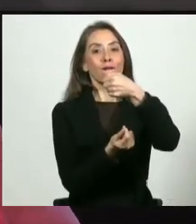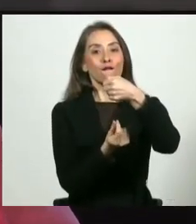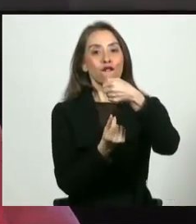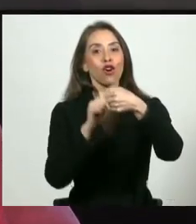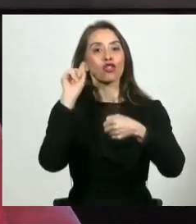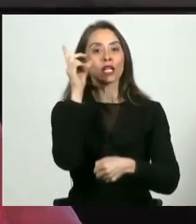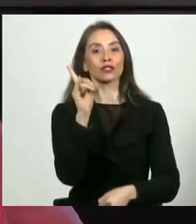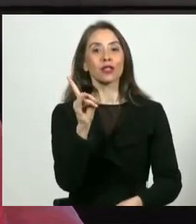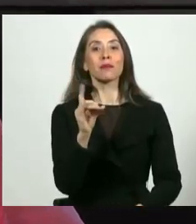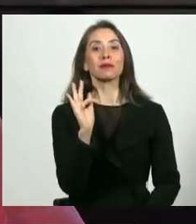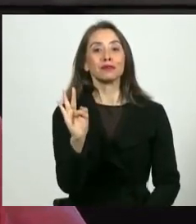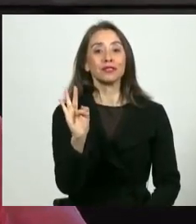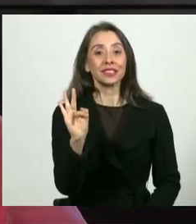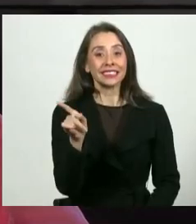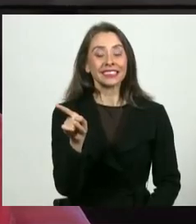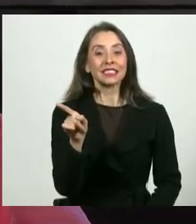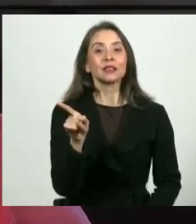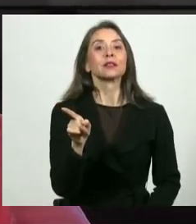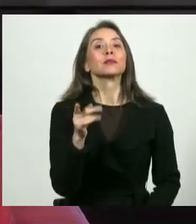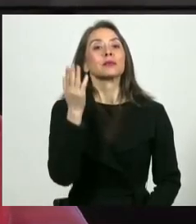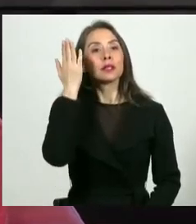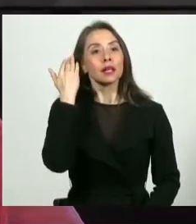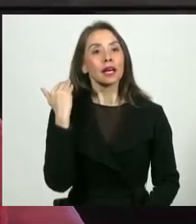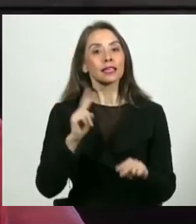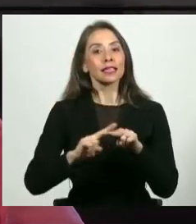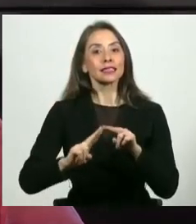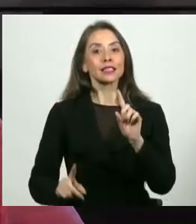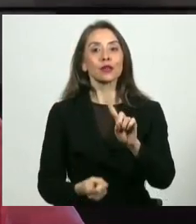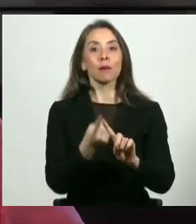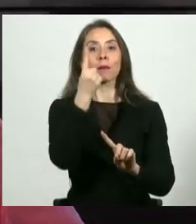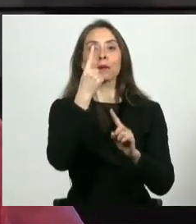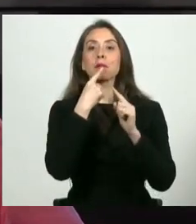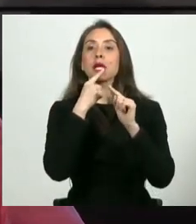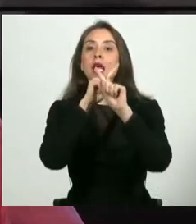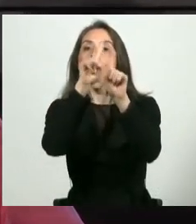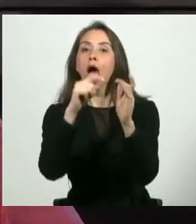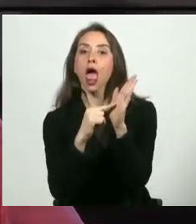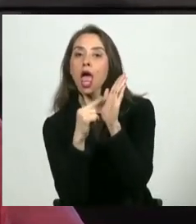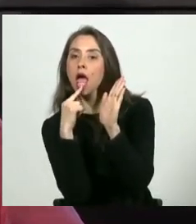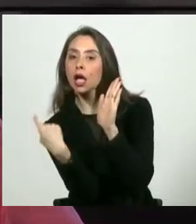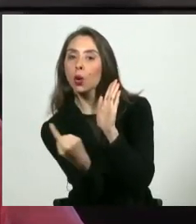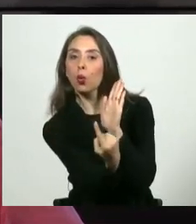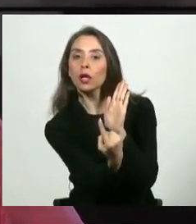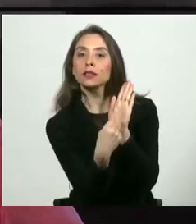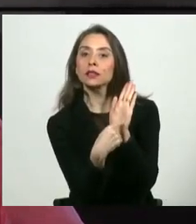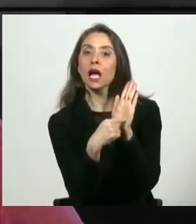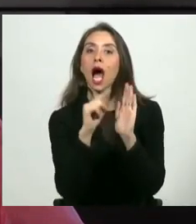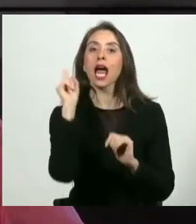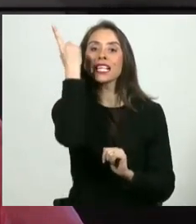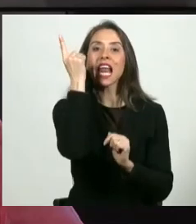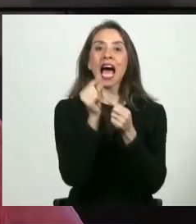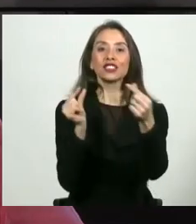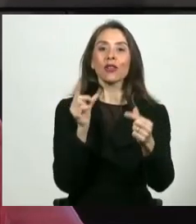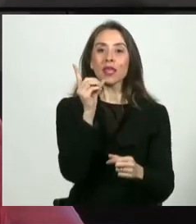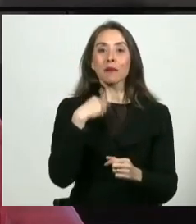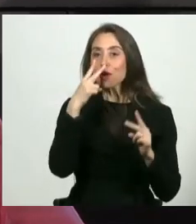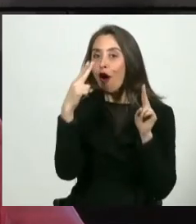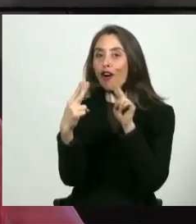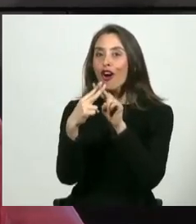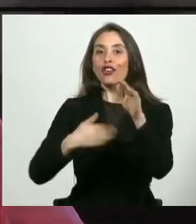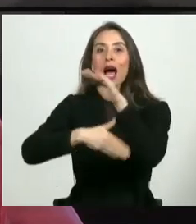la Discapacidad cuando se llevó adelante la primera encuesta nacional de discapacidad y a quien conocí cuando aquí mismo se